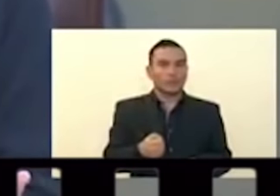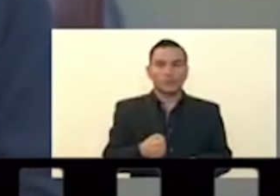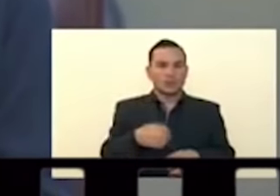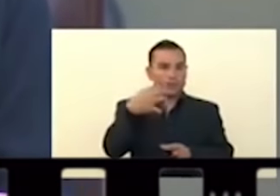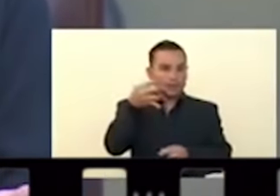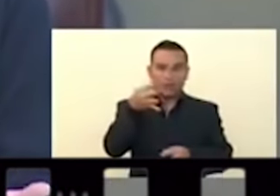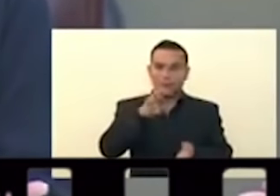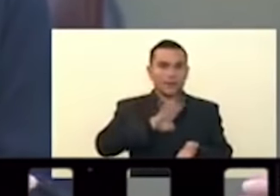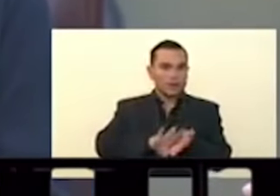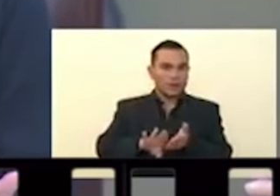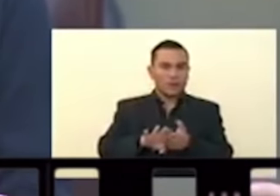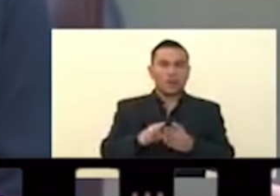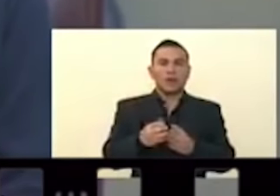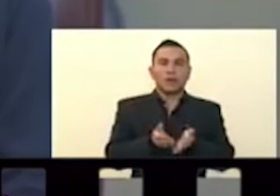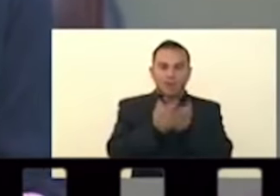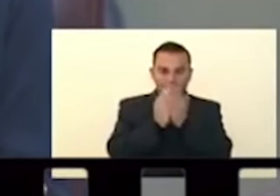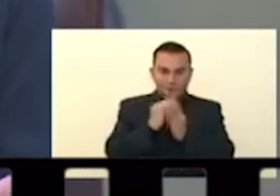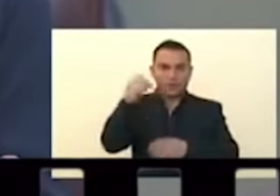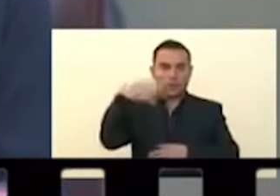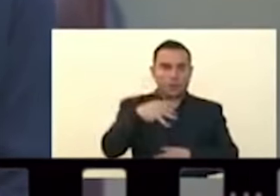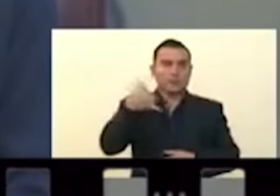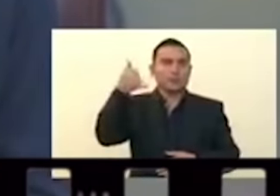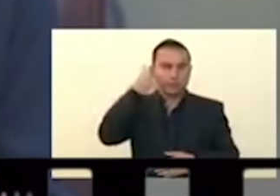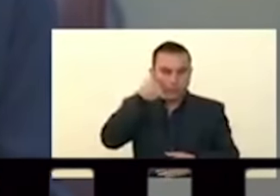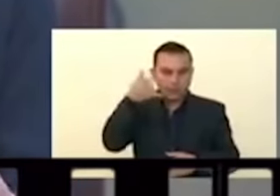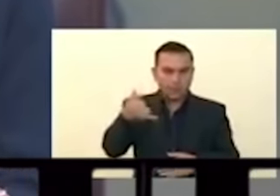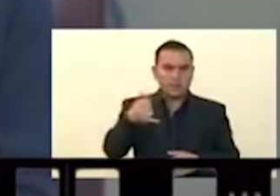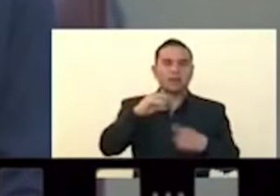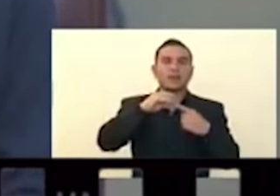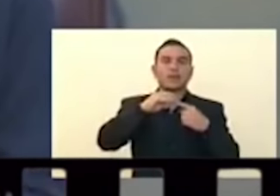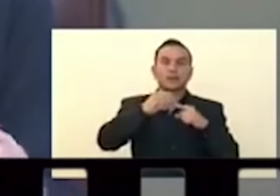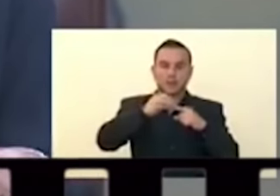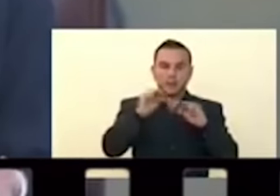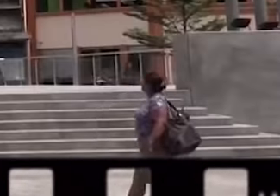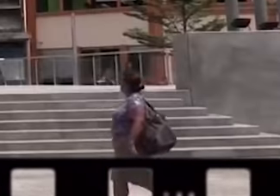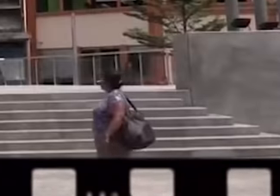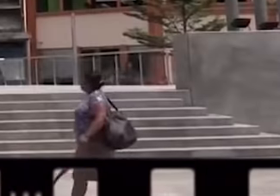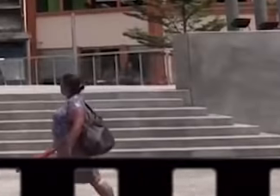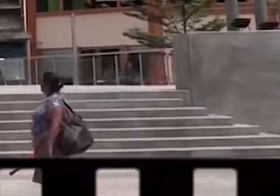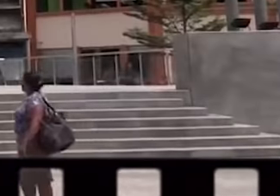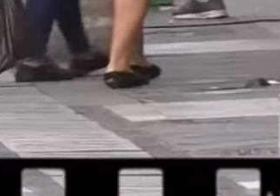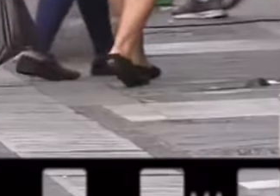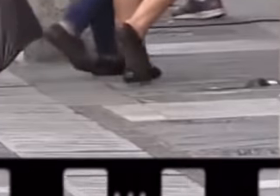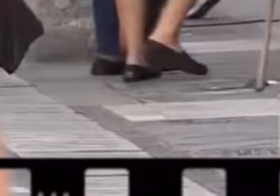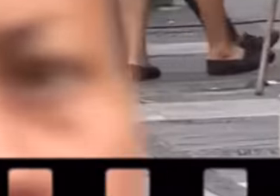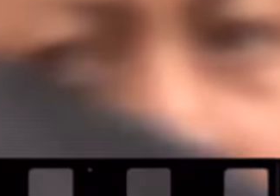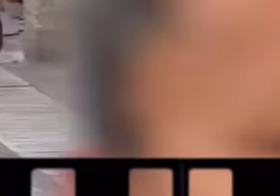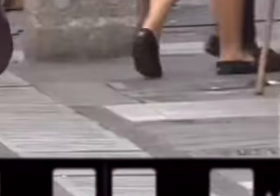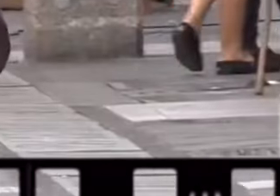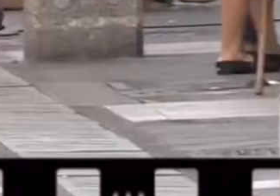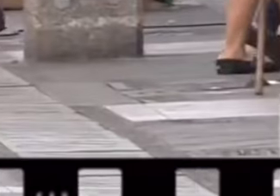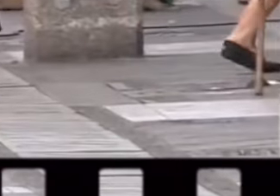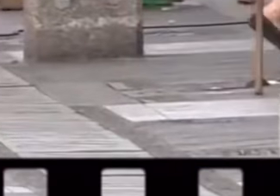los pagos de agua, los pagos de teléfono, los pagos de internet, los pagos de cable, los pagos de alquiler, los pagos de bancos, los